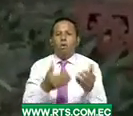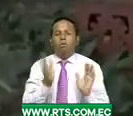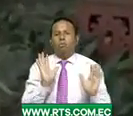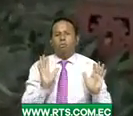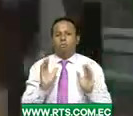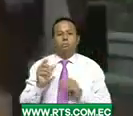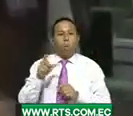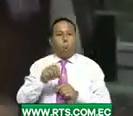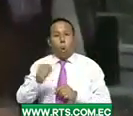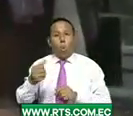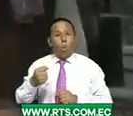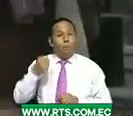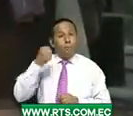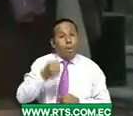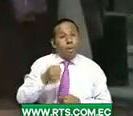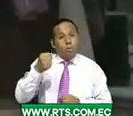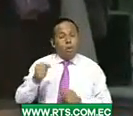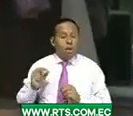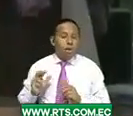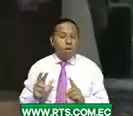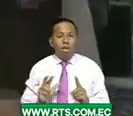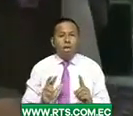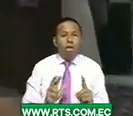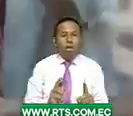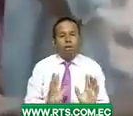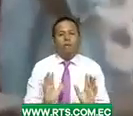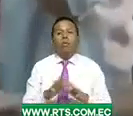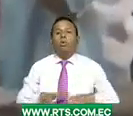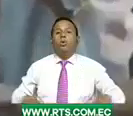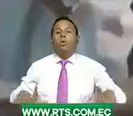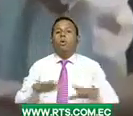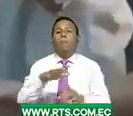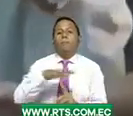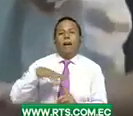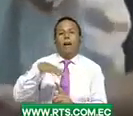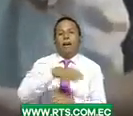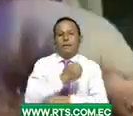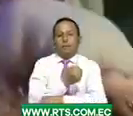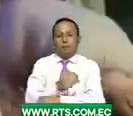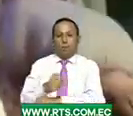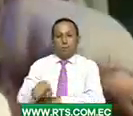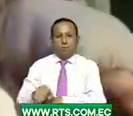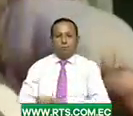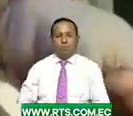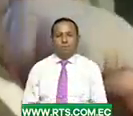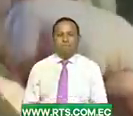de los pastores. Todo eso en el Parque Histórico, informó Charlie Pisa.